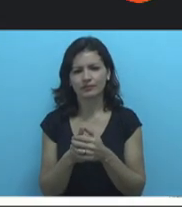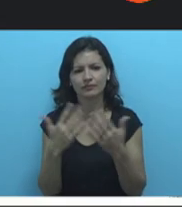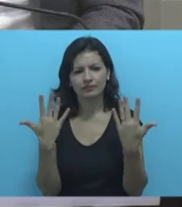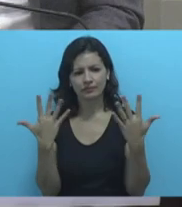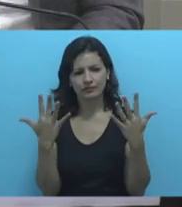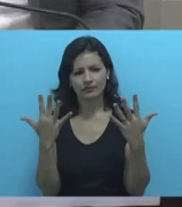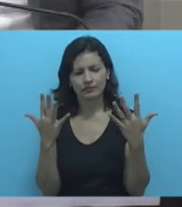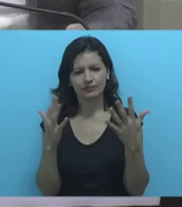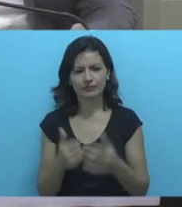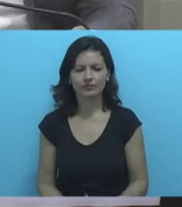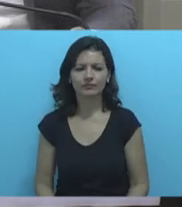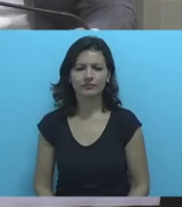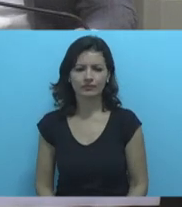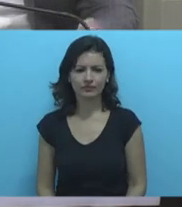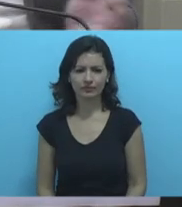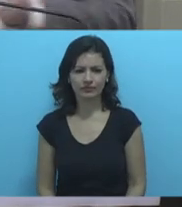Muchas gracias, Silvana.